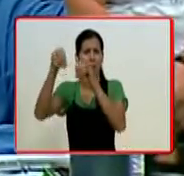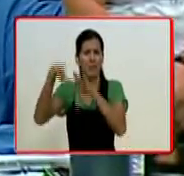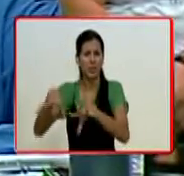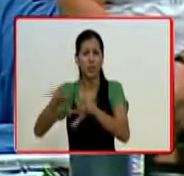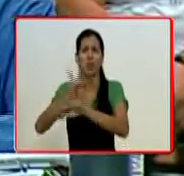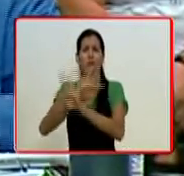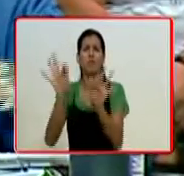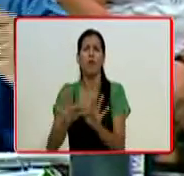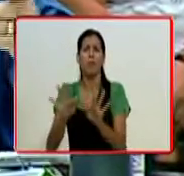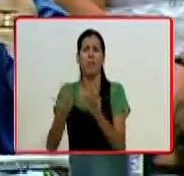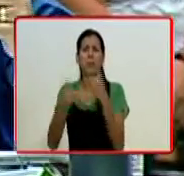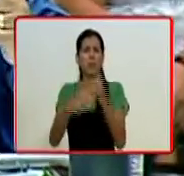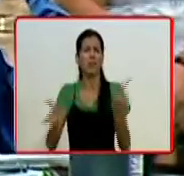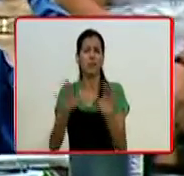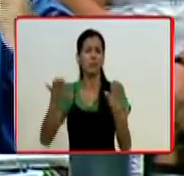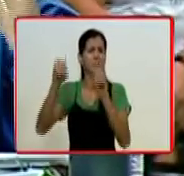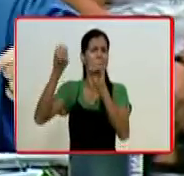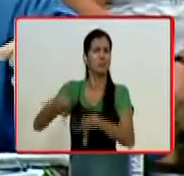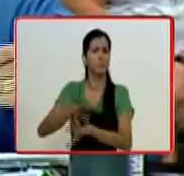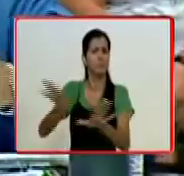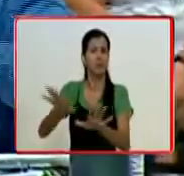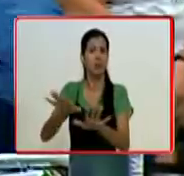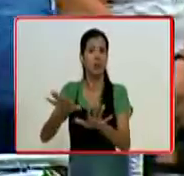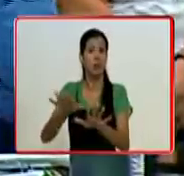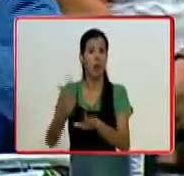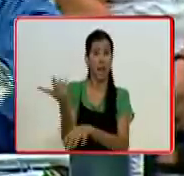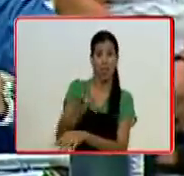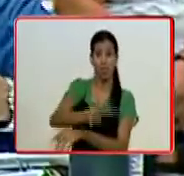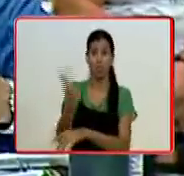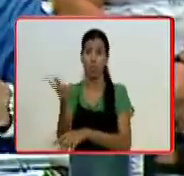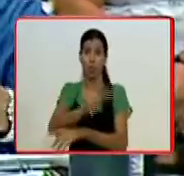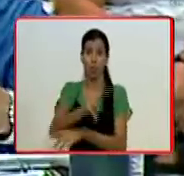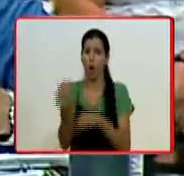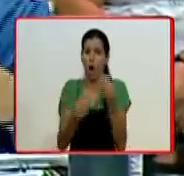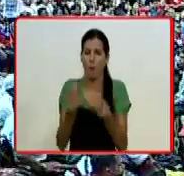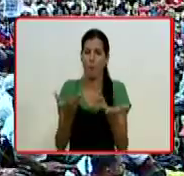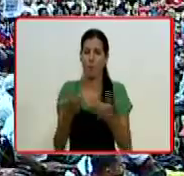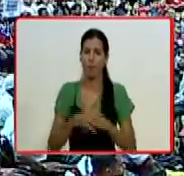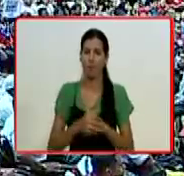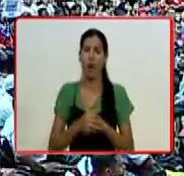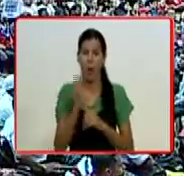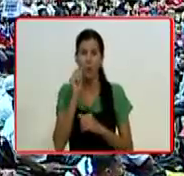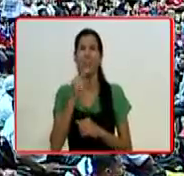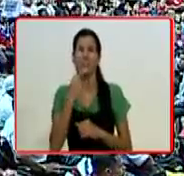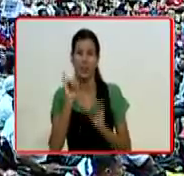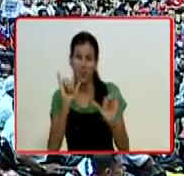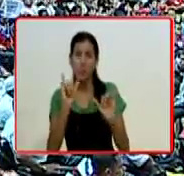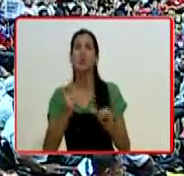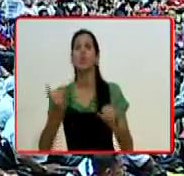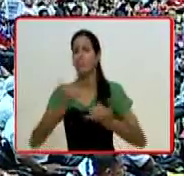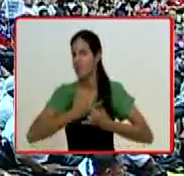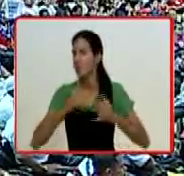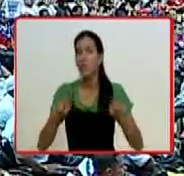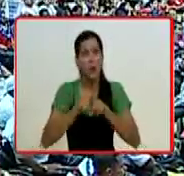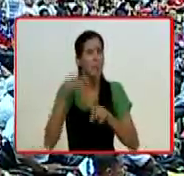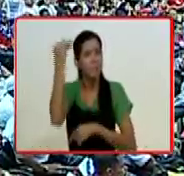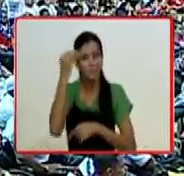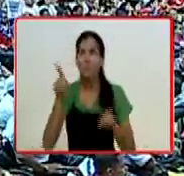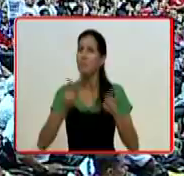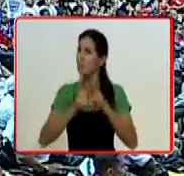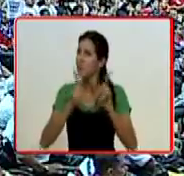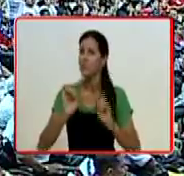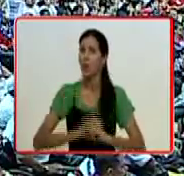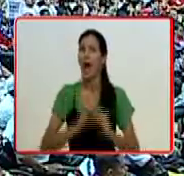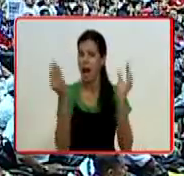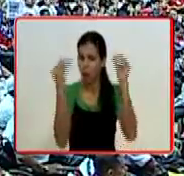bien, abandonémosla, pero no nos mantengamos en las dos, le dice Carrie. Lo mismo que digo yo. Estoy de